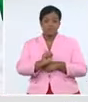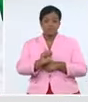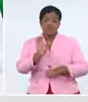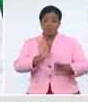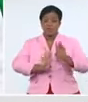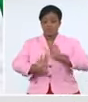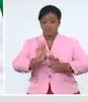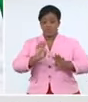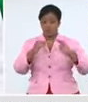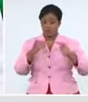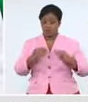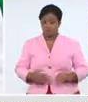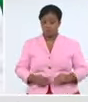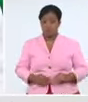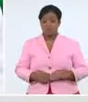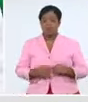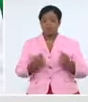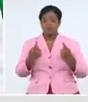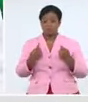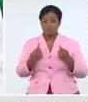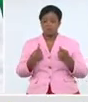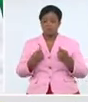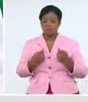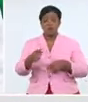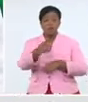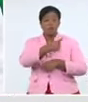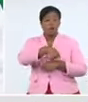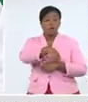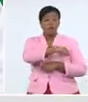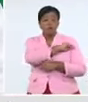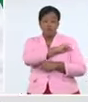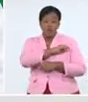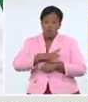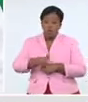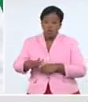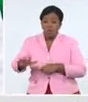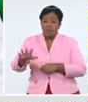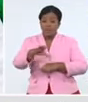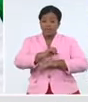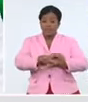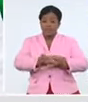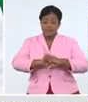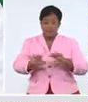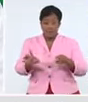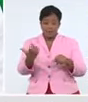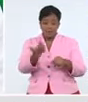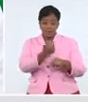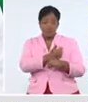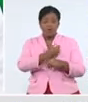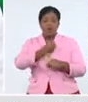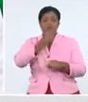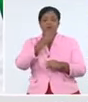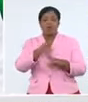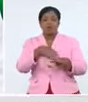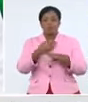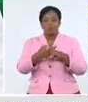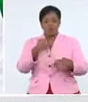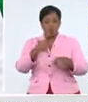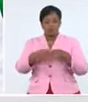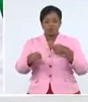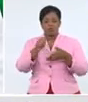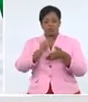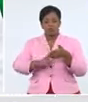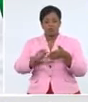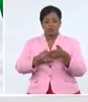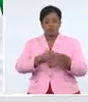es lograr que toda nuestra población vacunable pueda terminar con su tercera dosis y tener